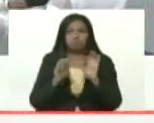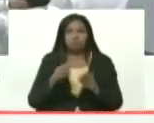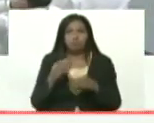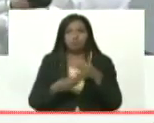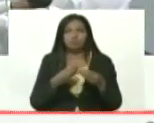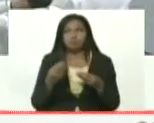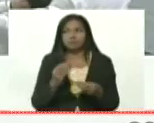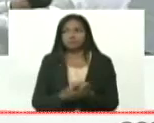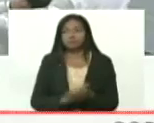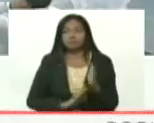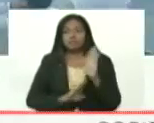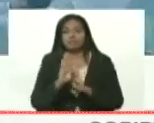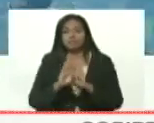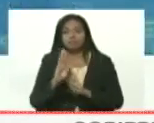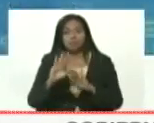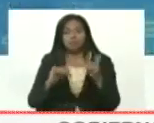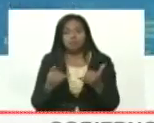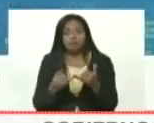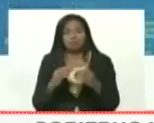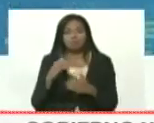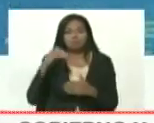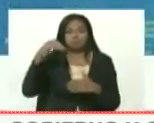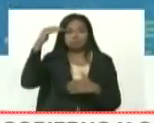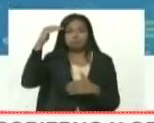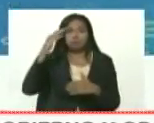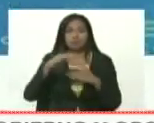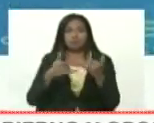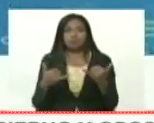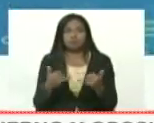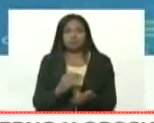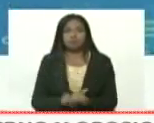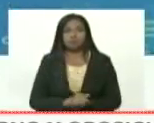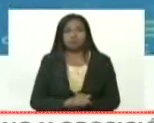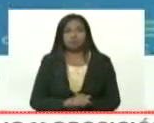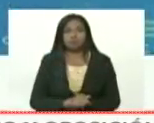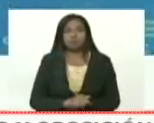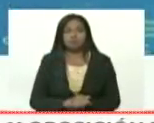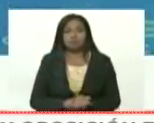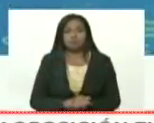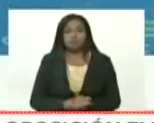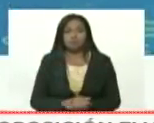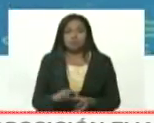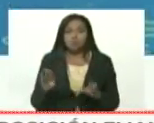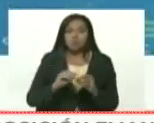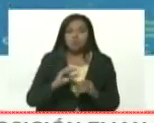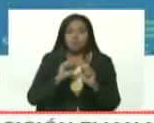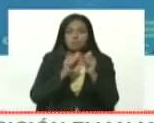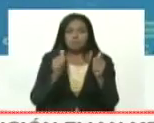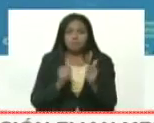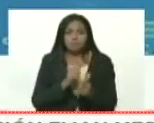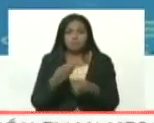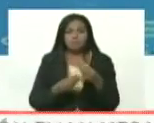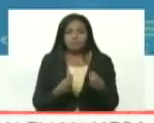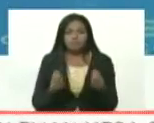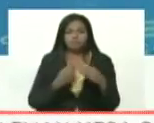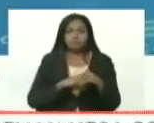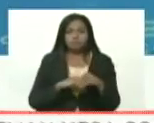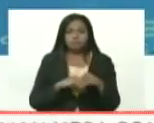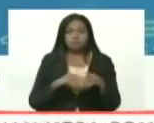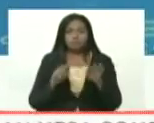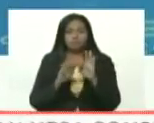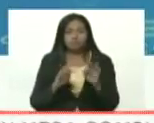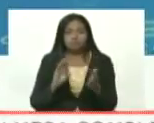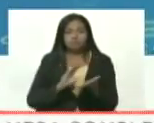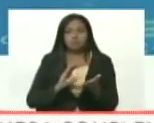es desarrollada por este gigante. Hizo la concepción de un sistema que estaba conformado por